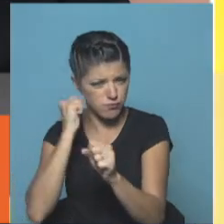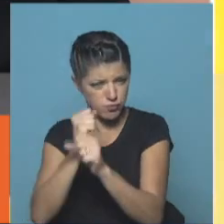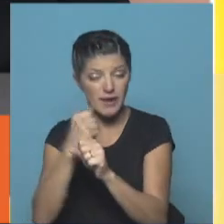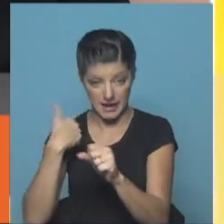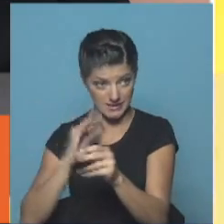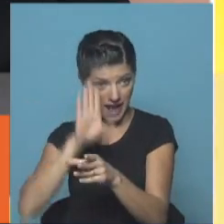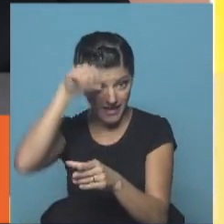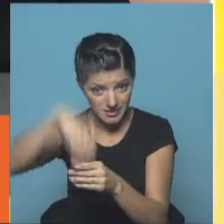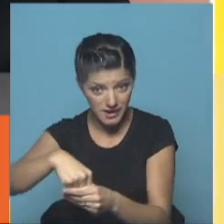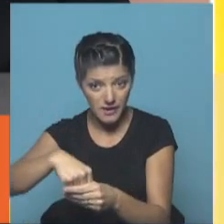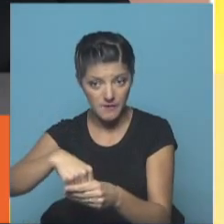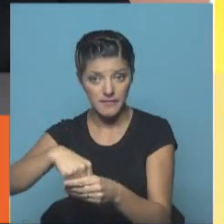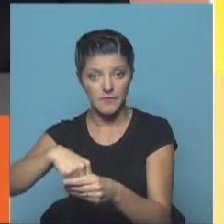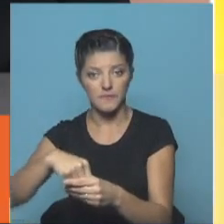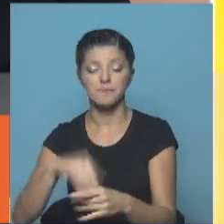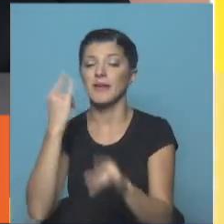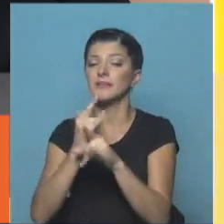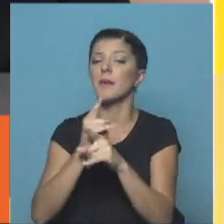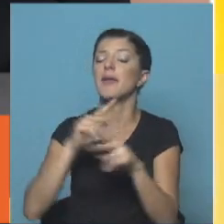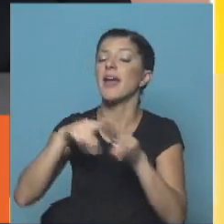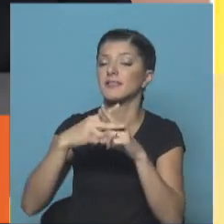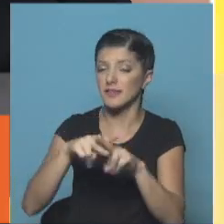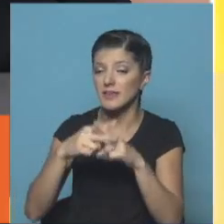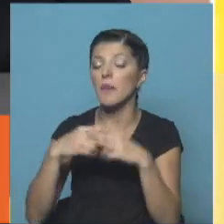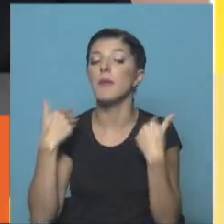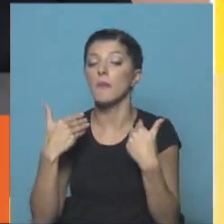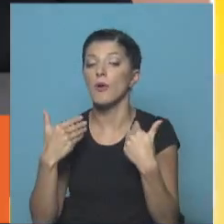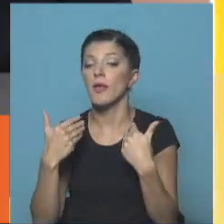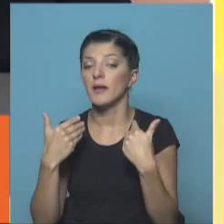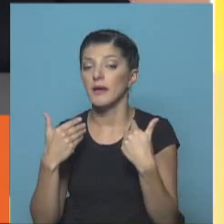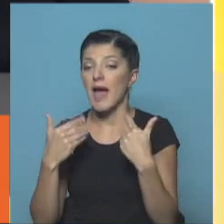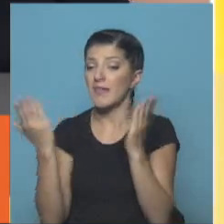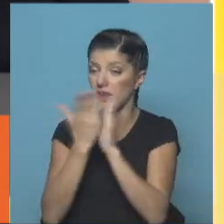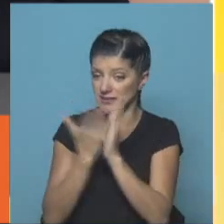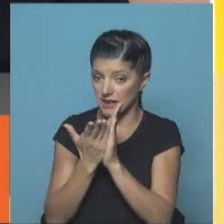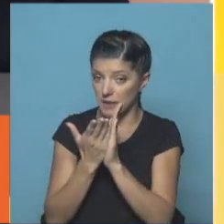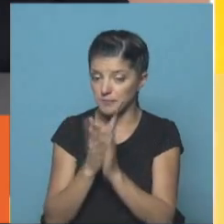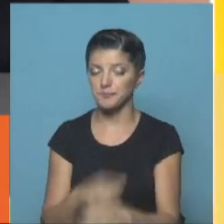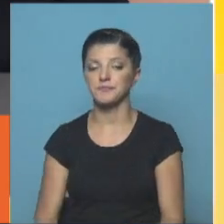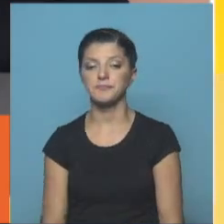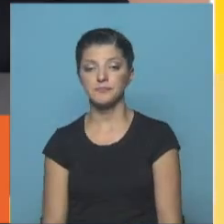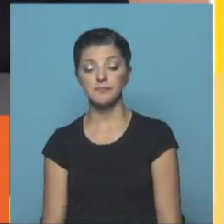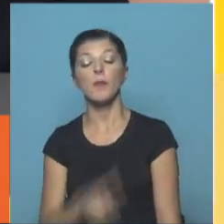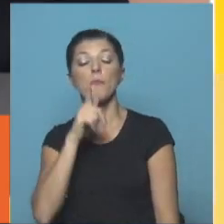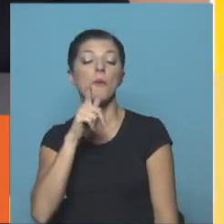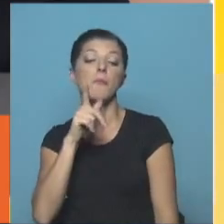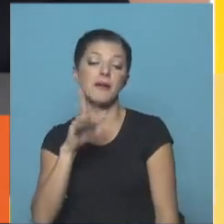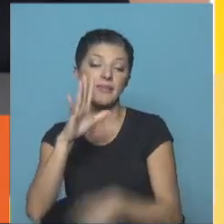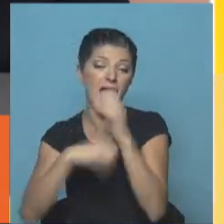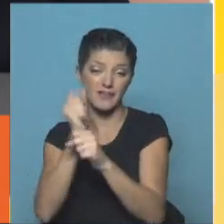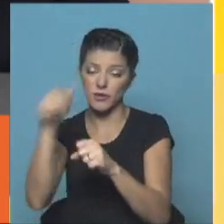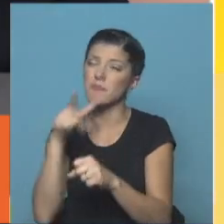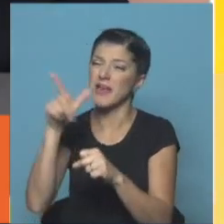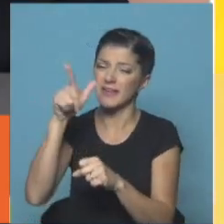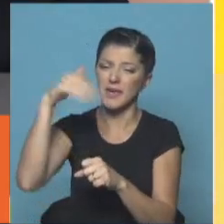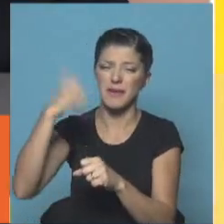miembro, ha tenido permanentemente metodologías para poder tratar. Lo que me parece que ha regido hasta ahora este Tratado de Libre Comercio, tal vez por el fracaso del OMC,